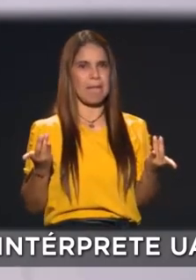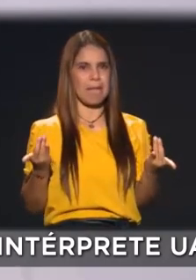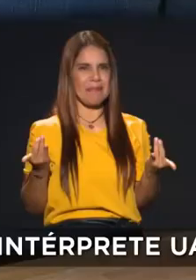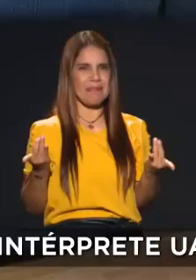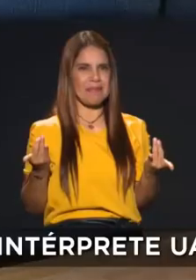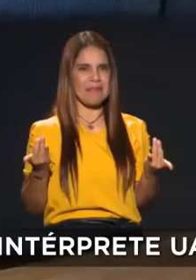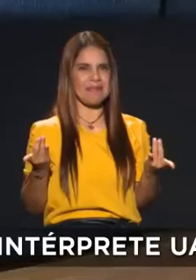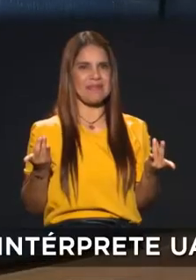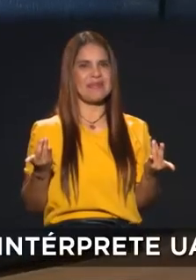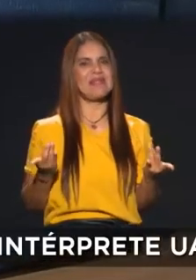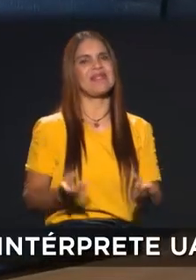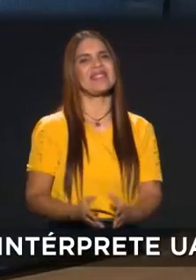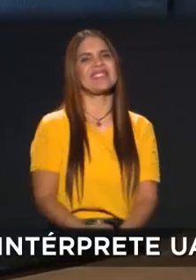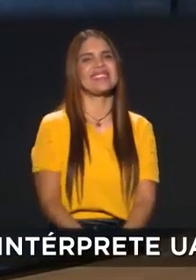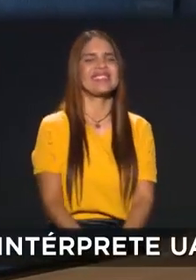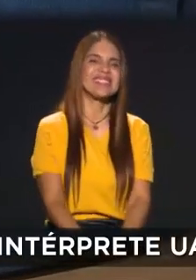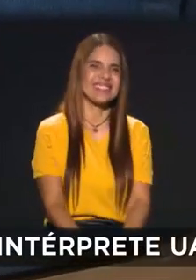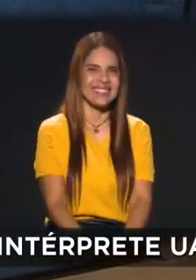del profesor.